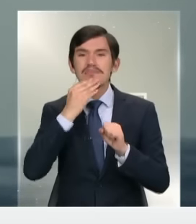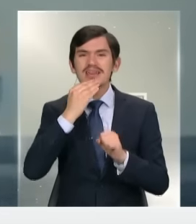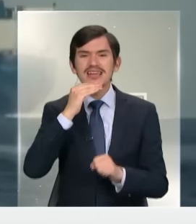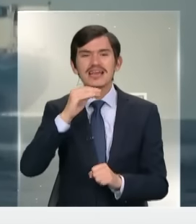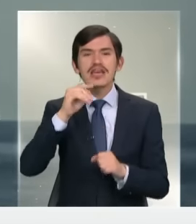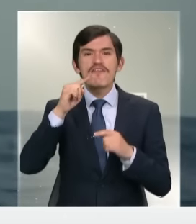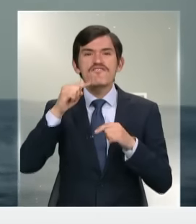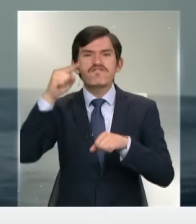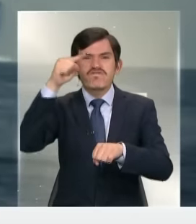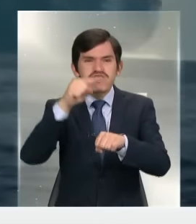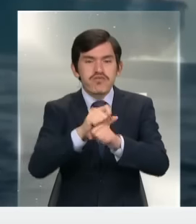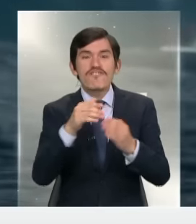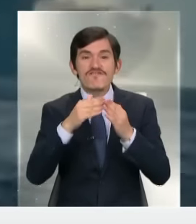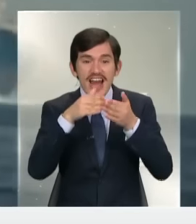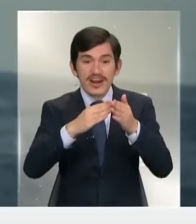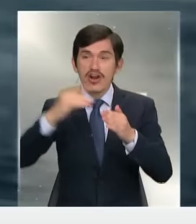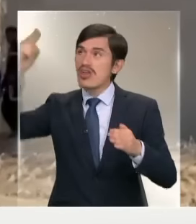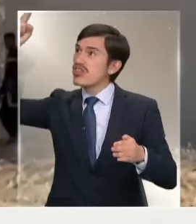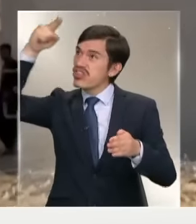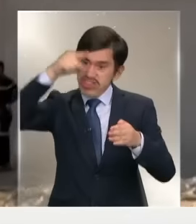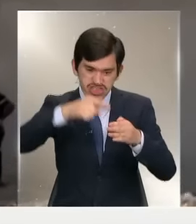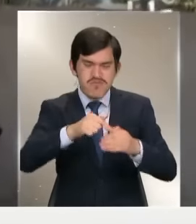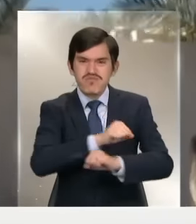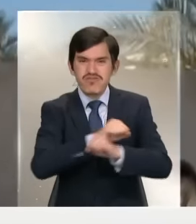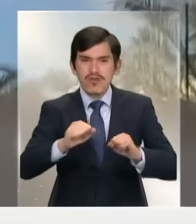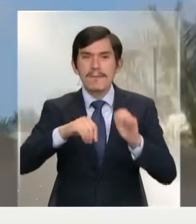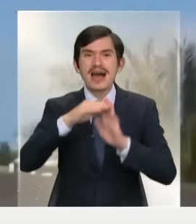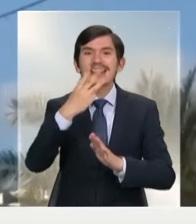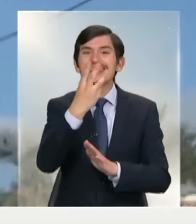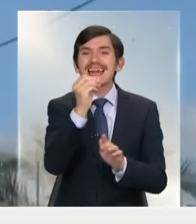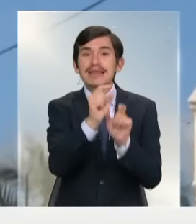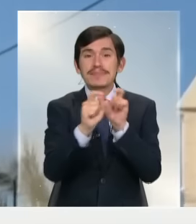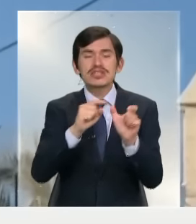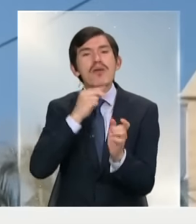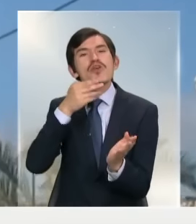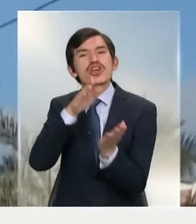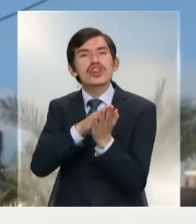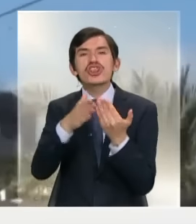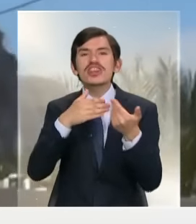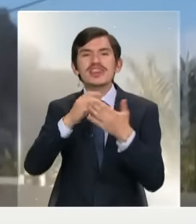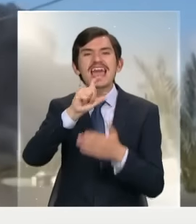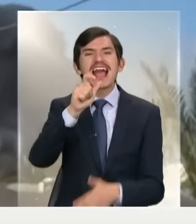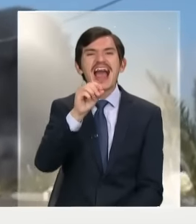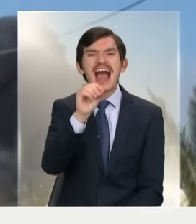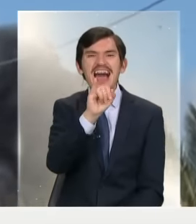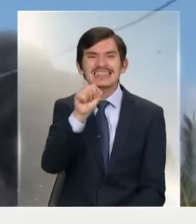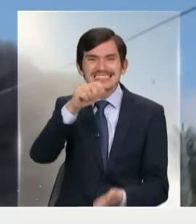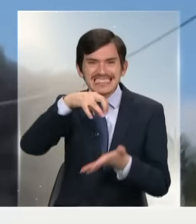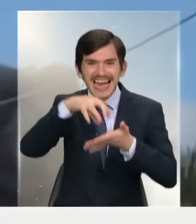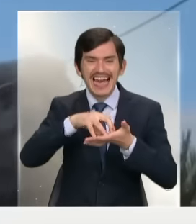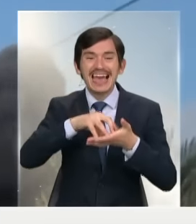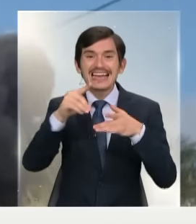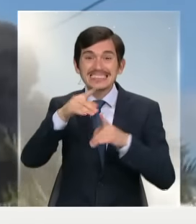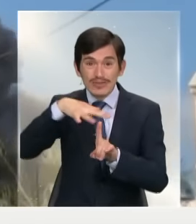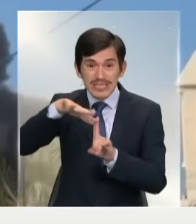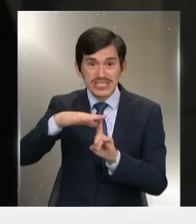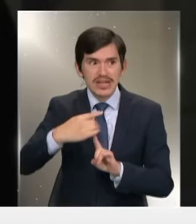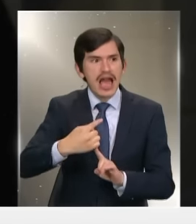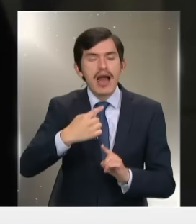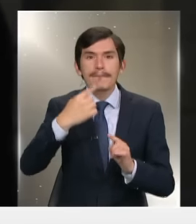Yemen bombardearon un barco en el Mar Rojo y más de 30 personas murieron en Gaza, una situación que alarma al